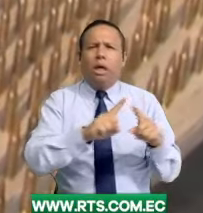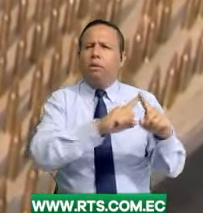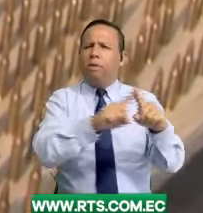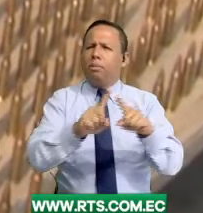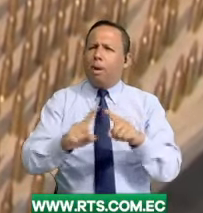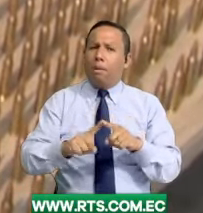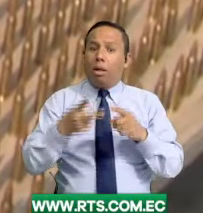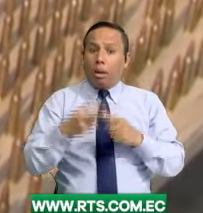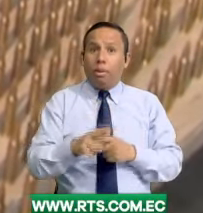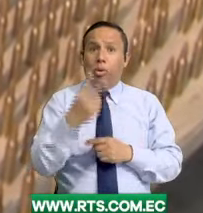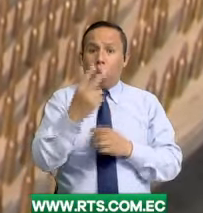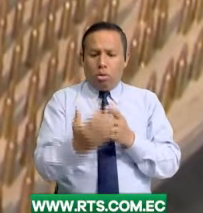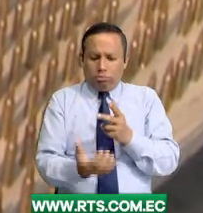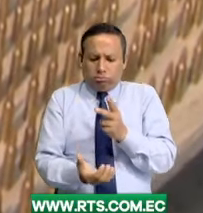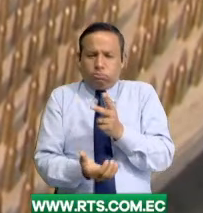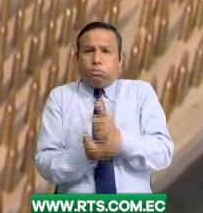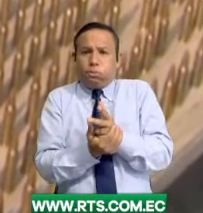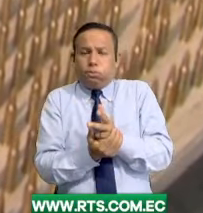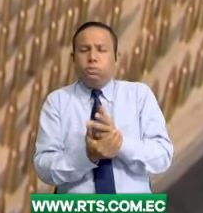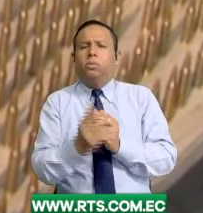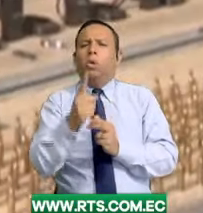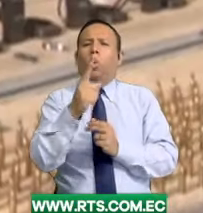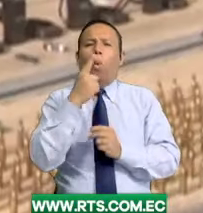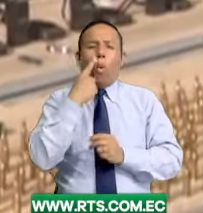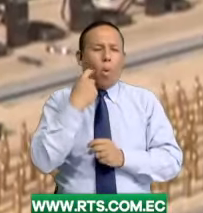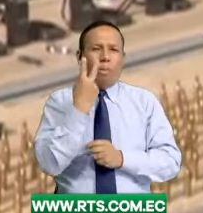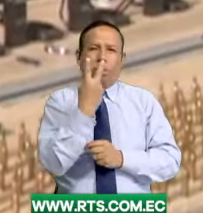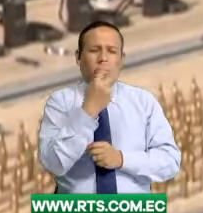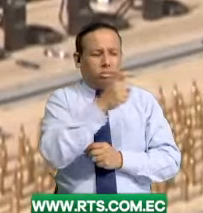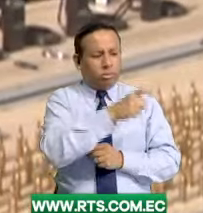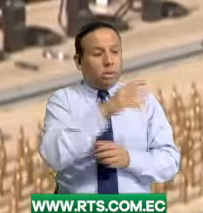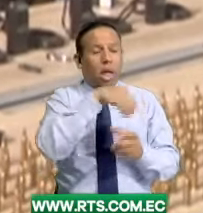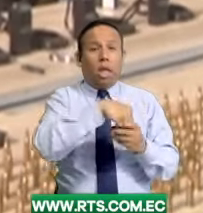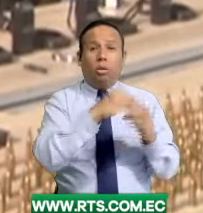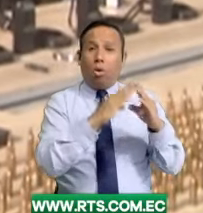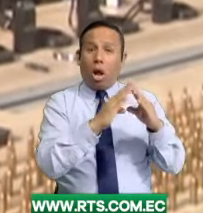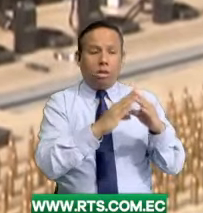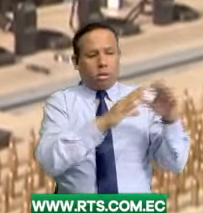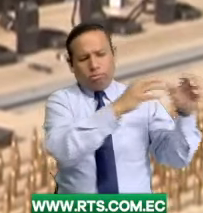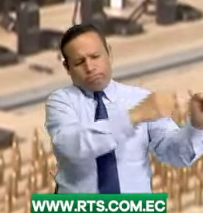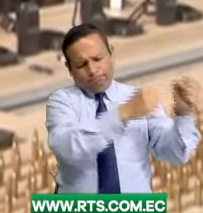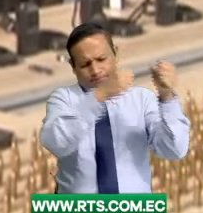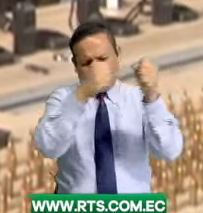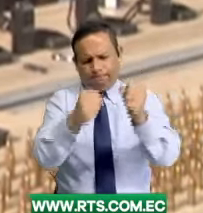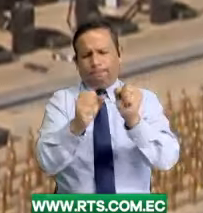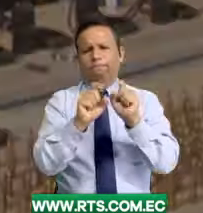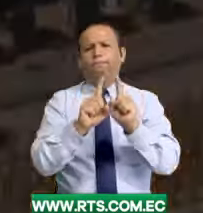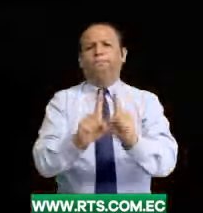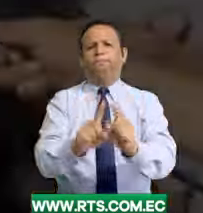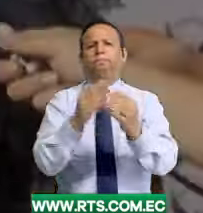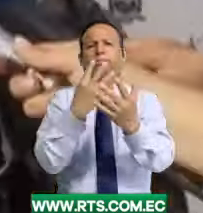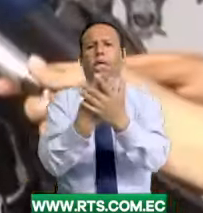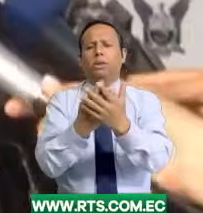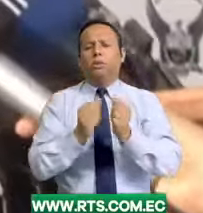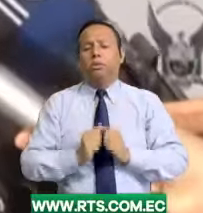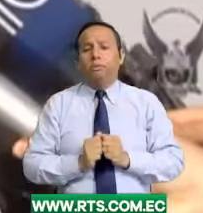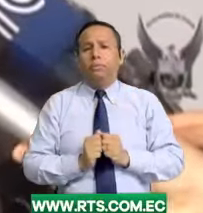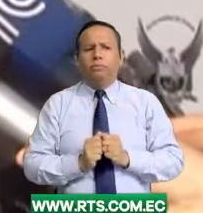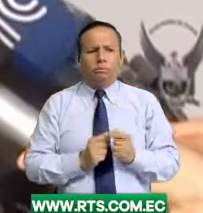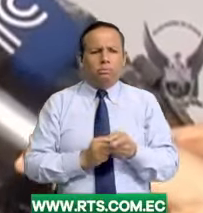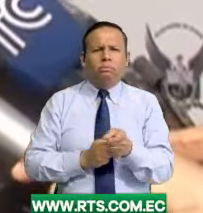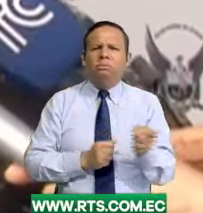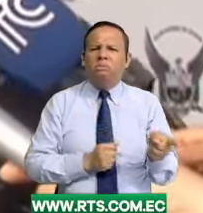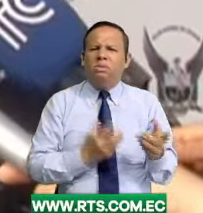dos alimentadoras. Dos hombres que se encontraban en la vivienda fueron detenidos para investigaciones. Munición de